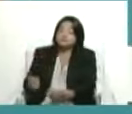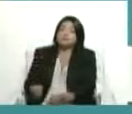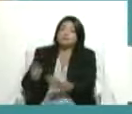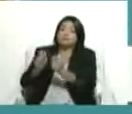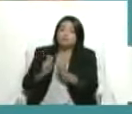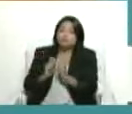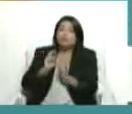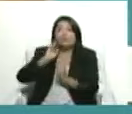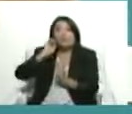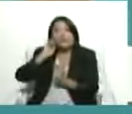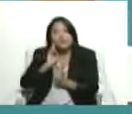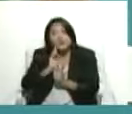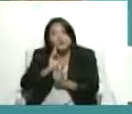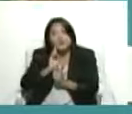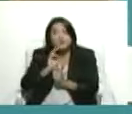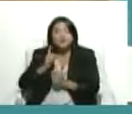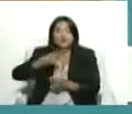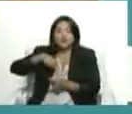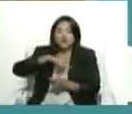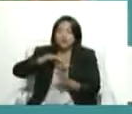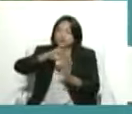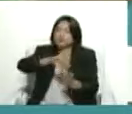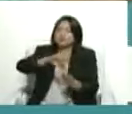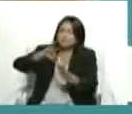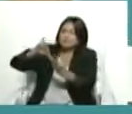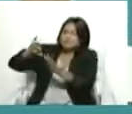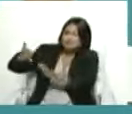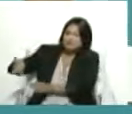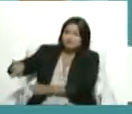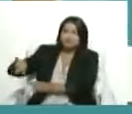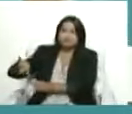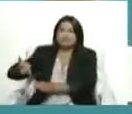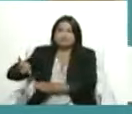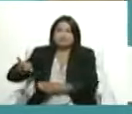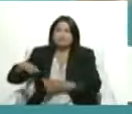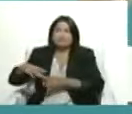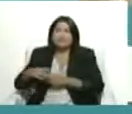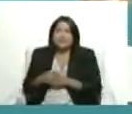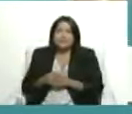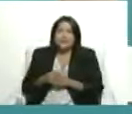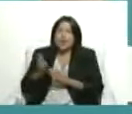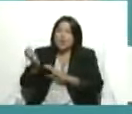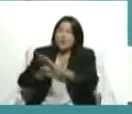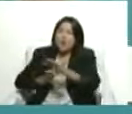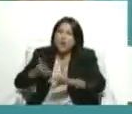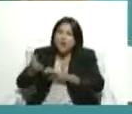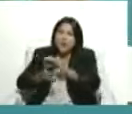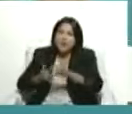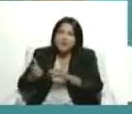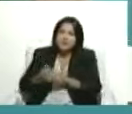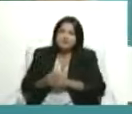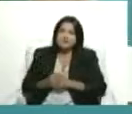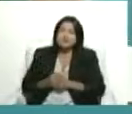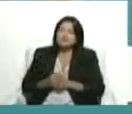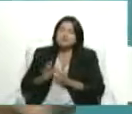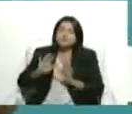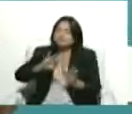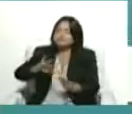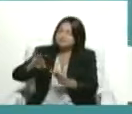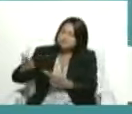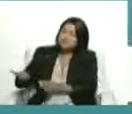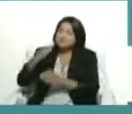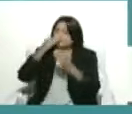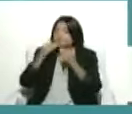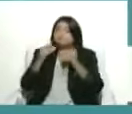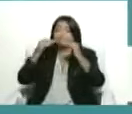ahí tenemos que dejar a un lado las miserias, las pequeñeces, los cálculos pequeños y ponernos a la altura del